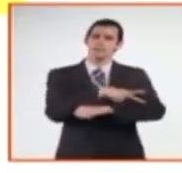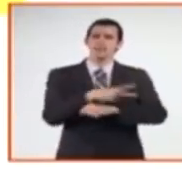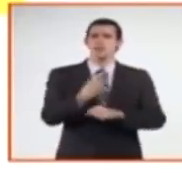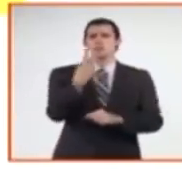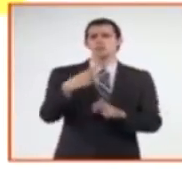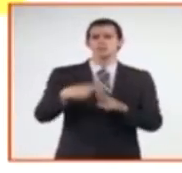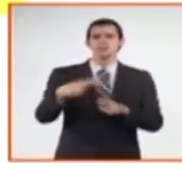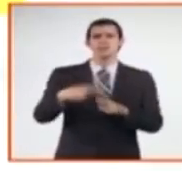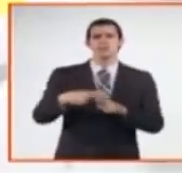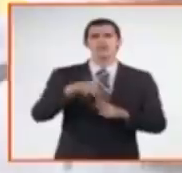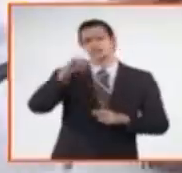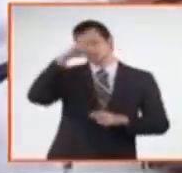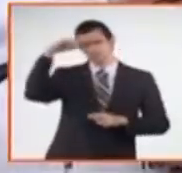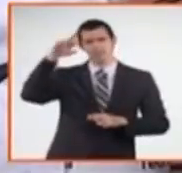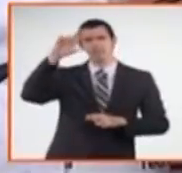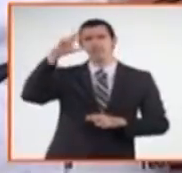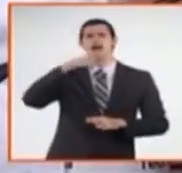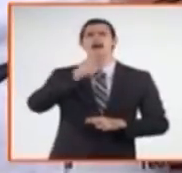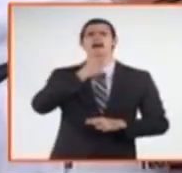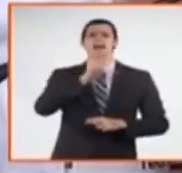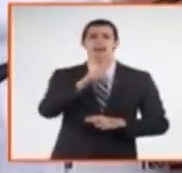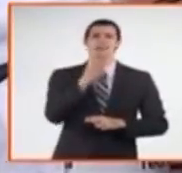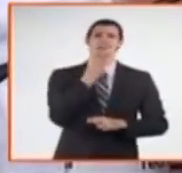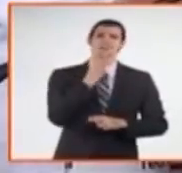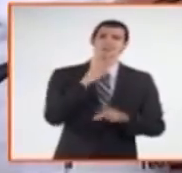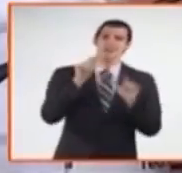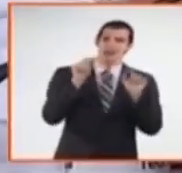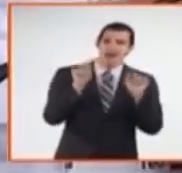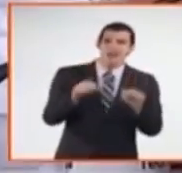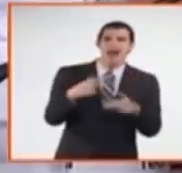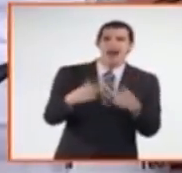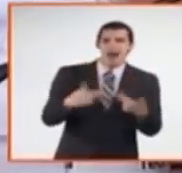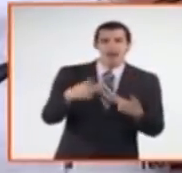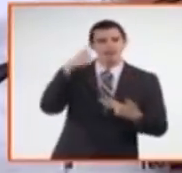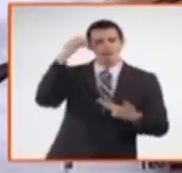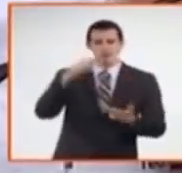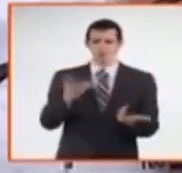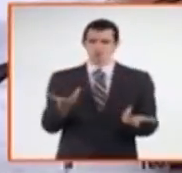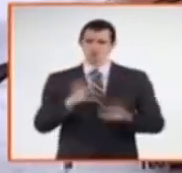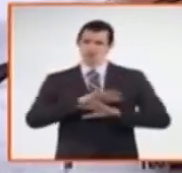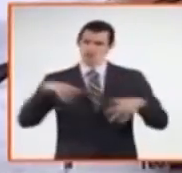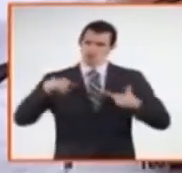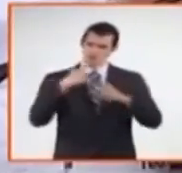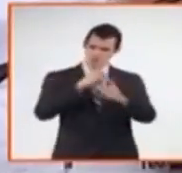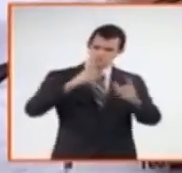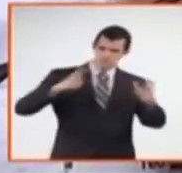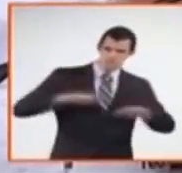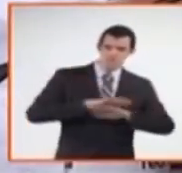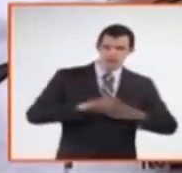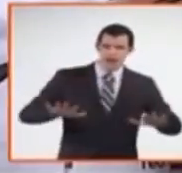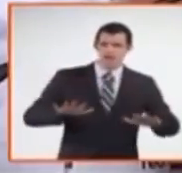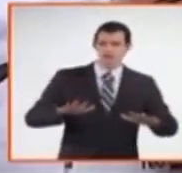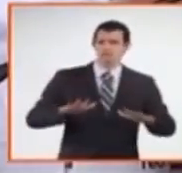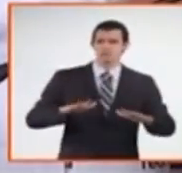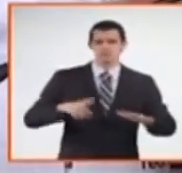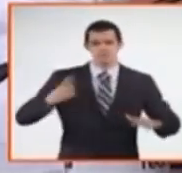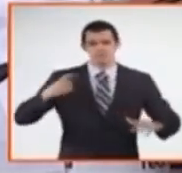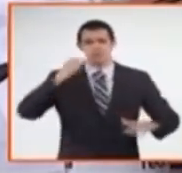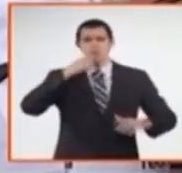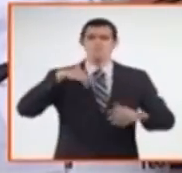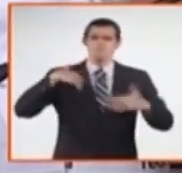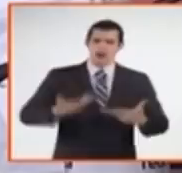cepa de esta nosotros estábamos aquí dentro de las cosas que estamos escribiendo en el futuro estamos analizando la